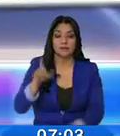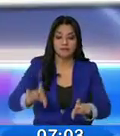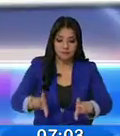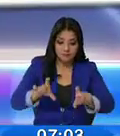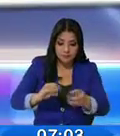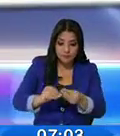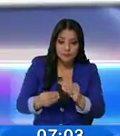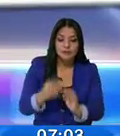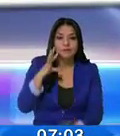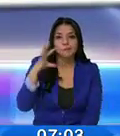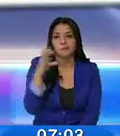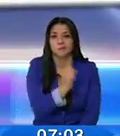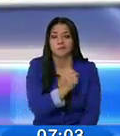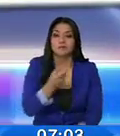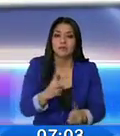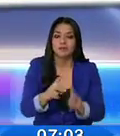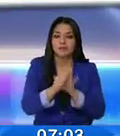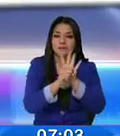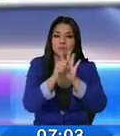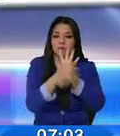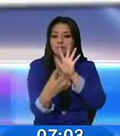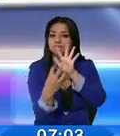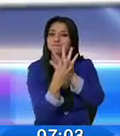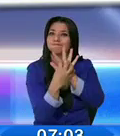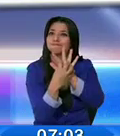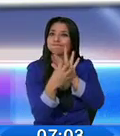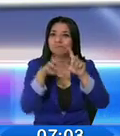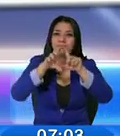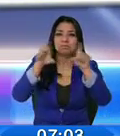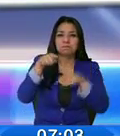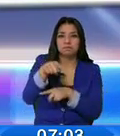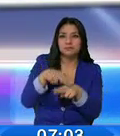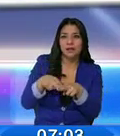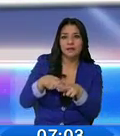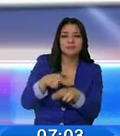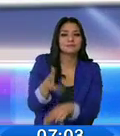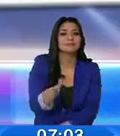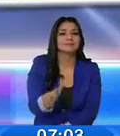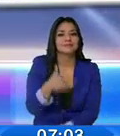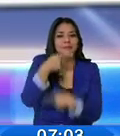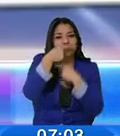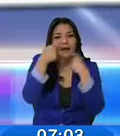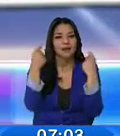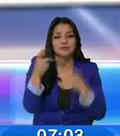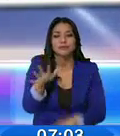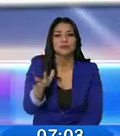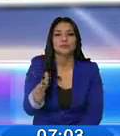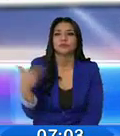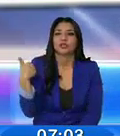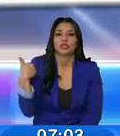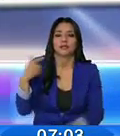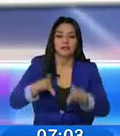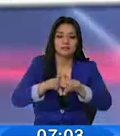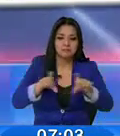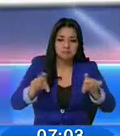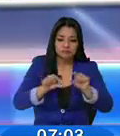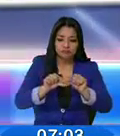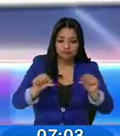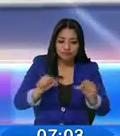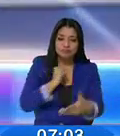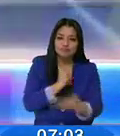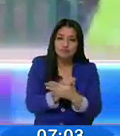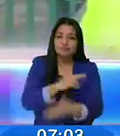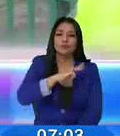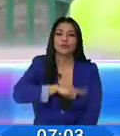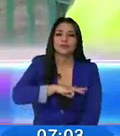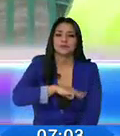identifican. Los logos de la cooperativa también no son los que deberían estar, no tienen una franja, no tienen los sellos del